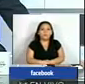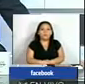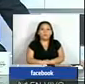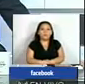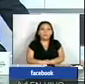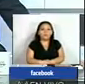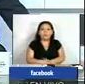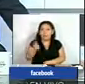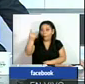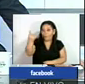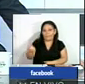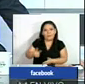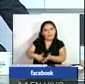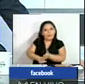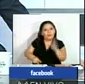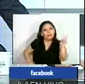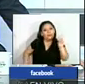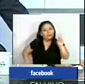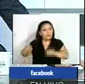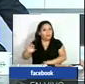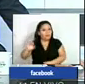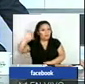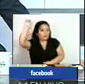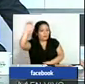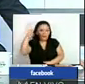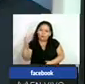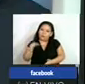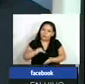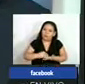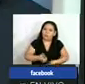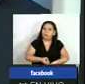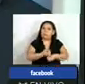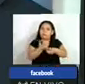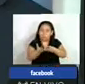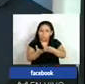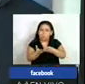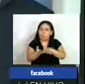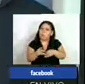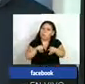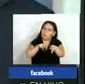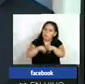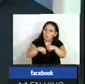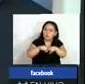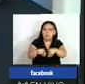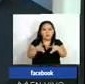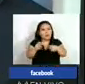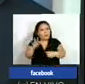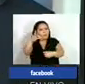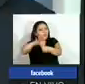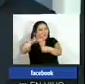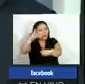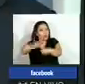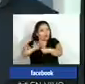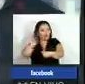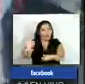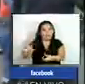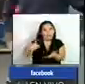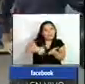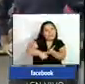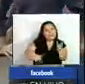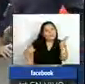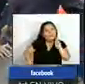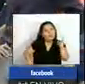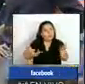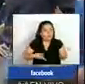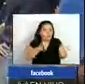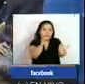Y el alcalde de San Salvador, Ernesto Mason, reiteró que buscará un periodo más frente a la comuna capitalina y que ya se inscribió en el